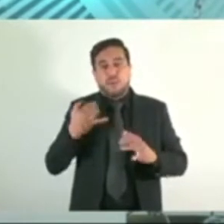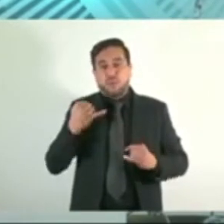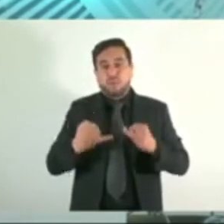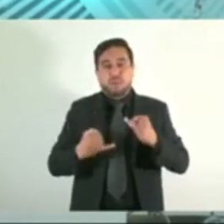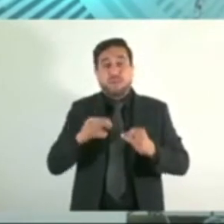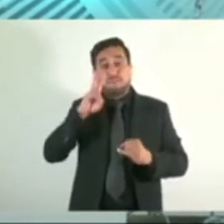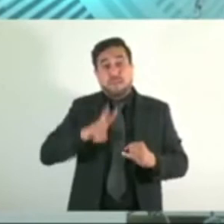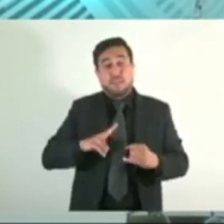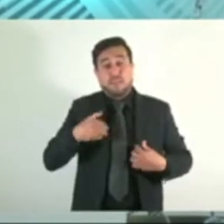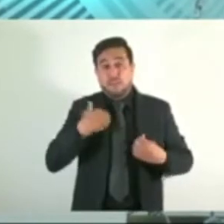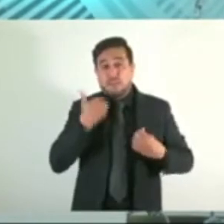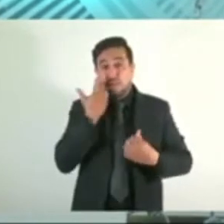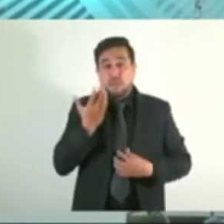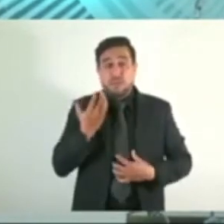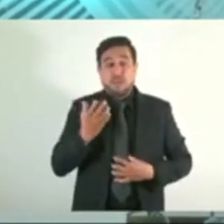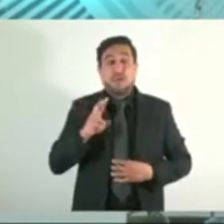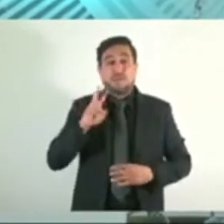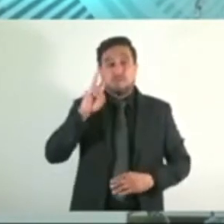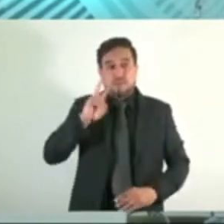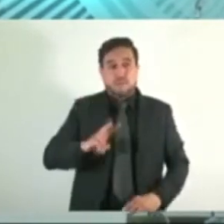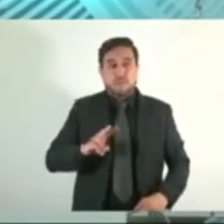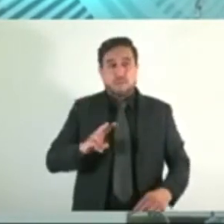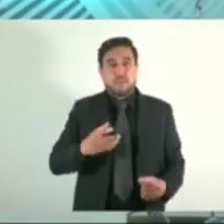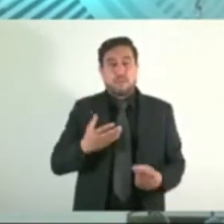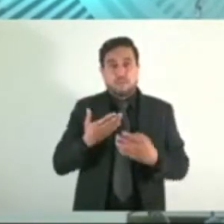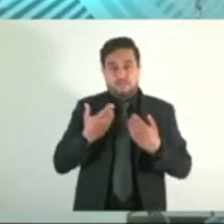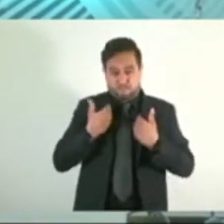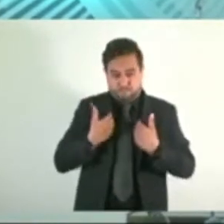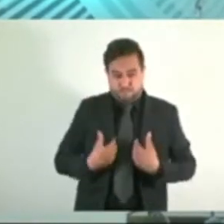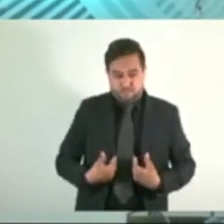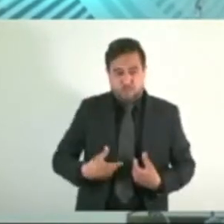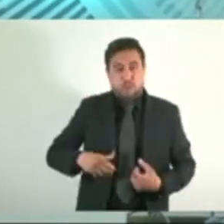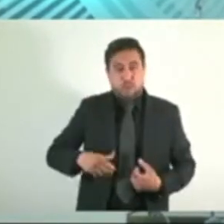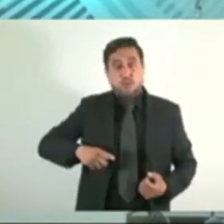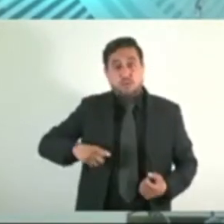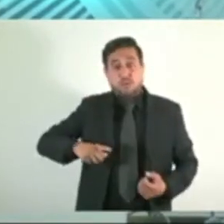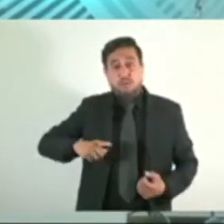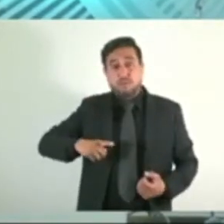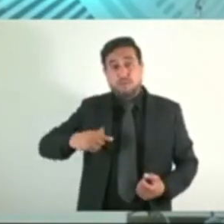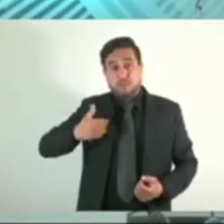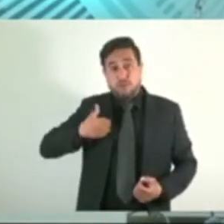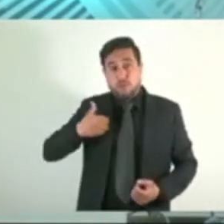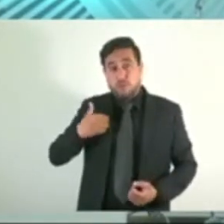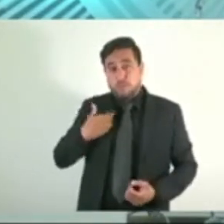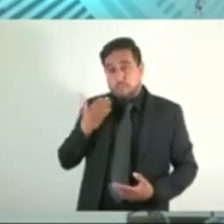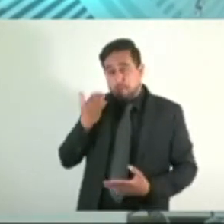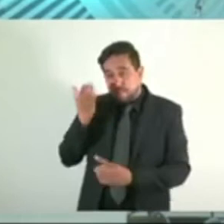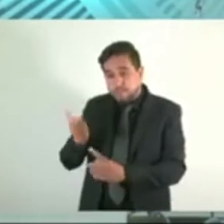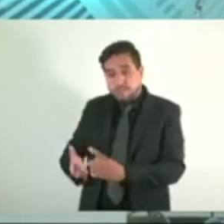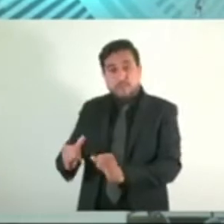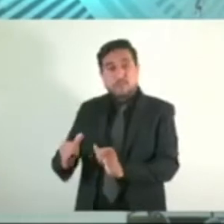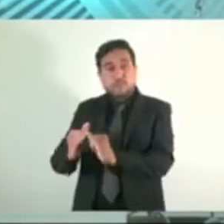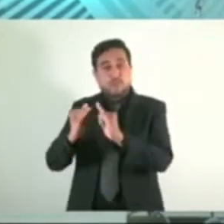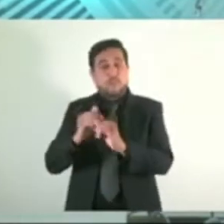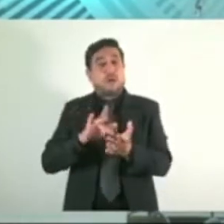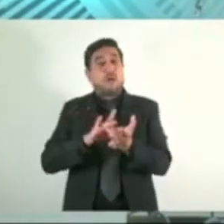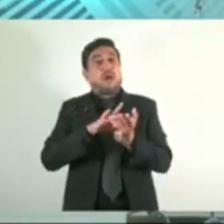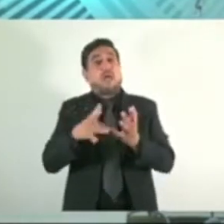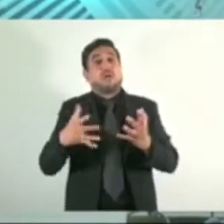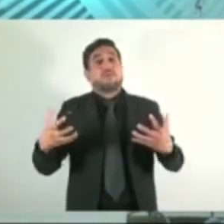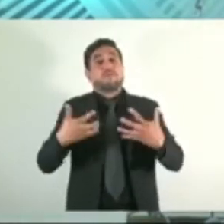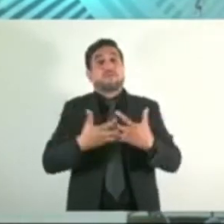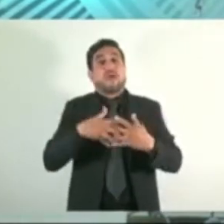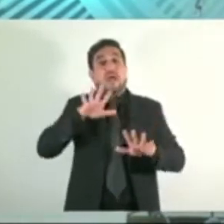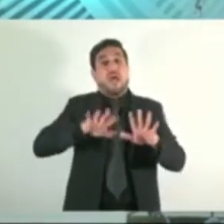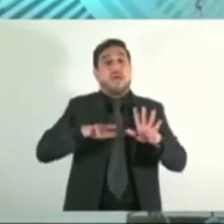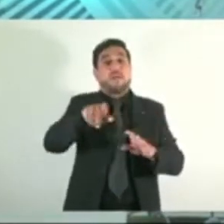que, como titular ejecutivo, agradecerle a todas estas instituciones que forman parte de este gran aparato que luego la gente no ve,